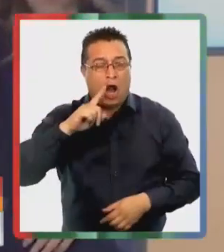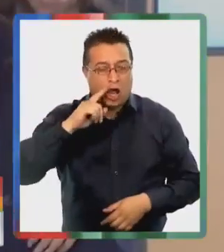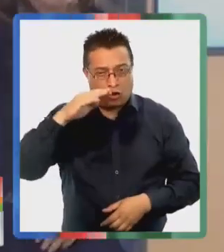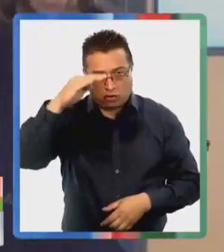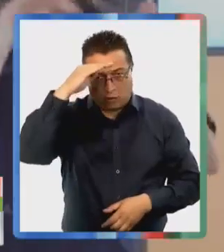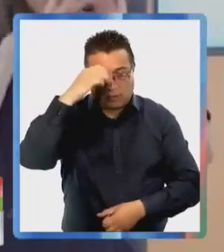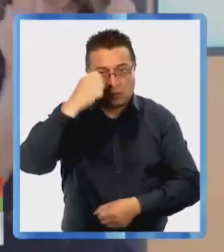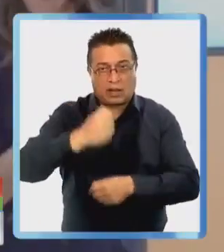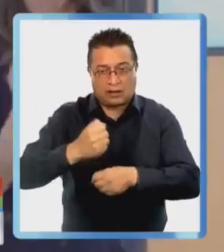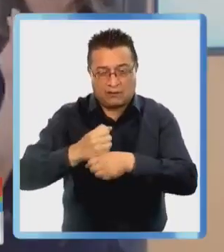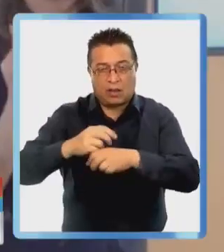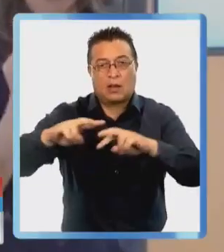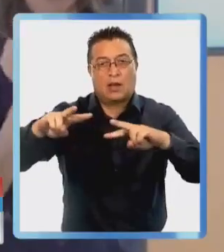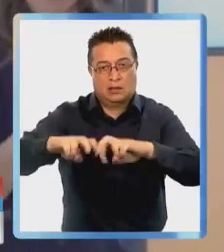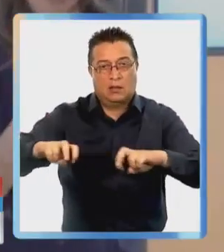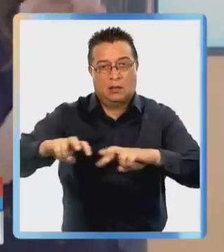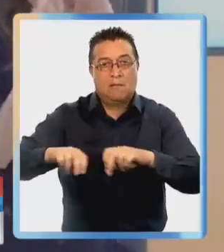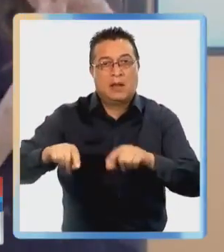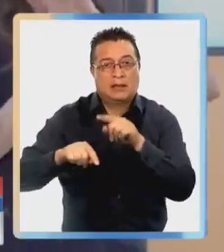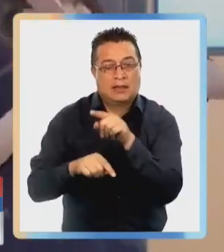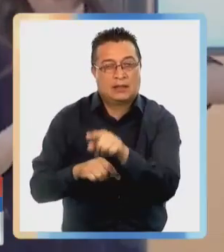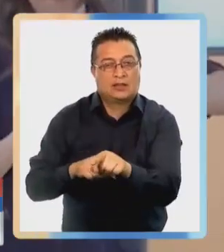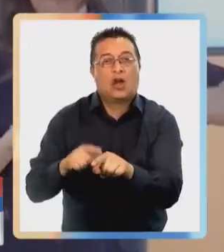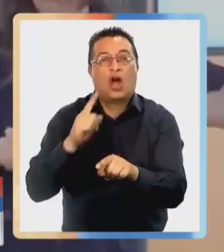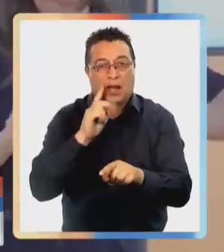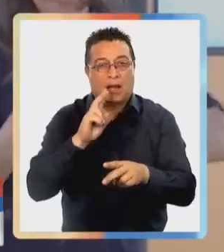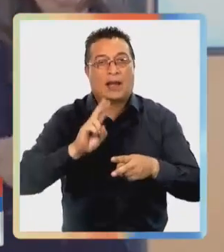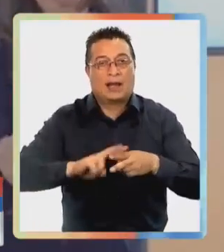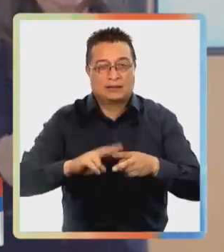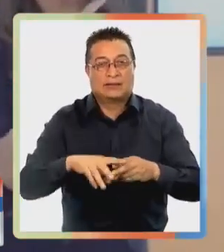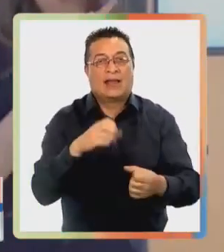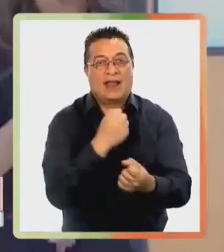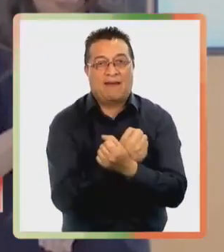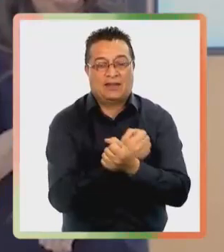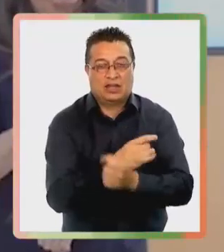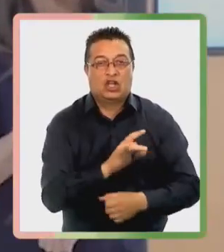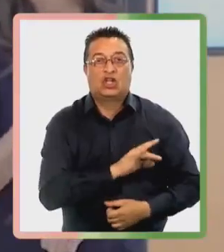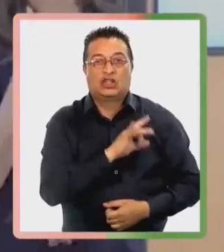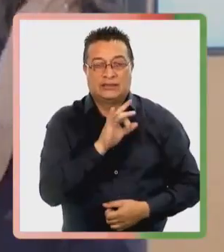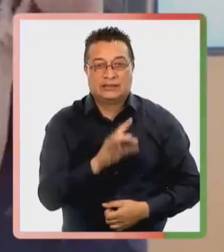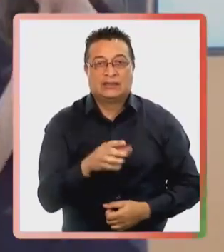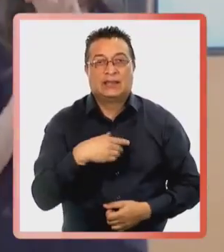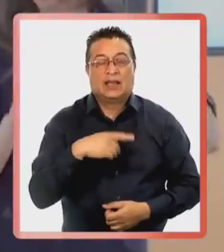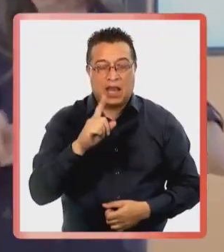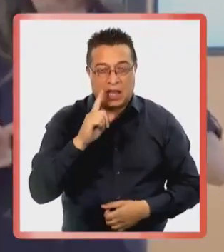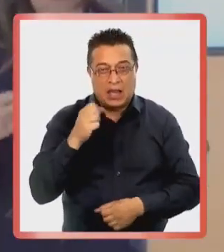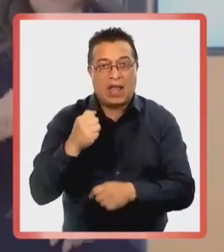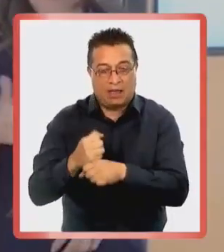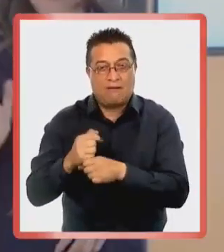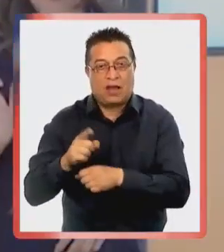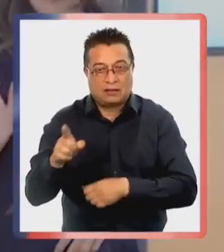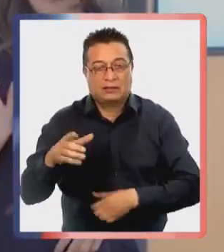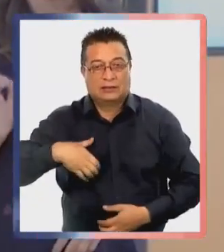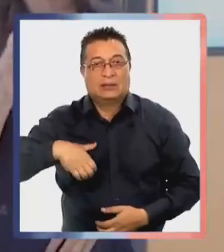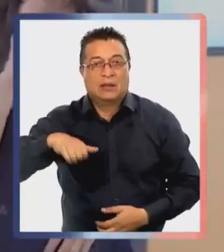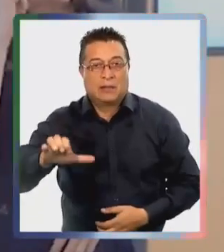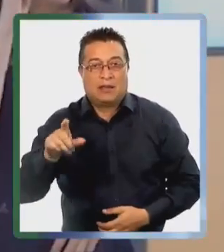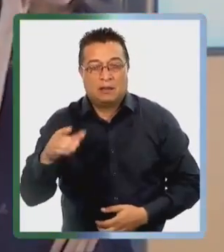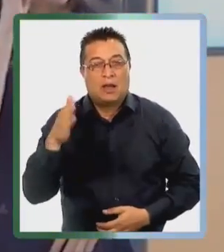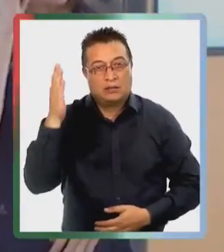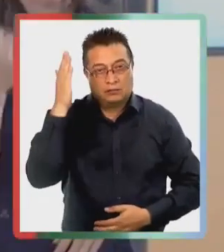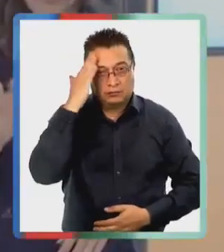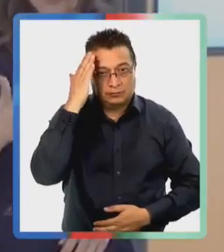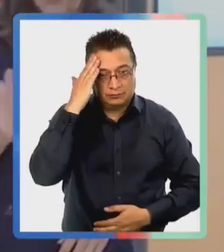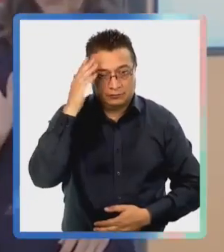trabajo investigativo que está haciendo Carabineros de Chile y está haciendo la Policía de Investigaciones. Hay que recordar que la